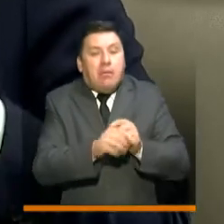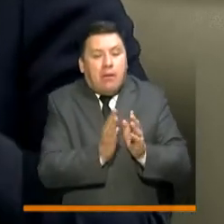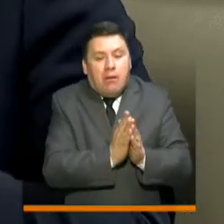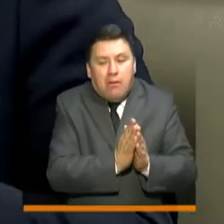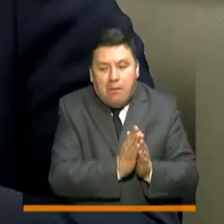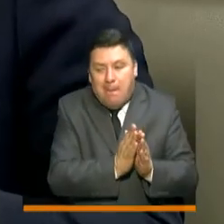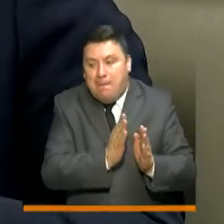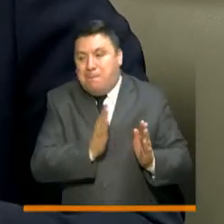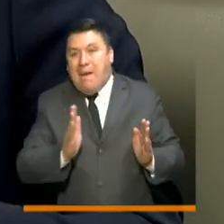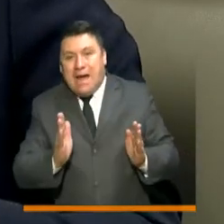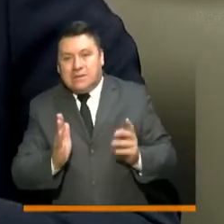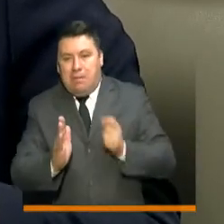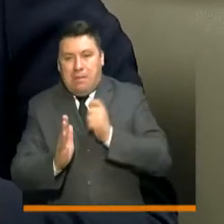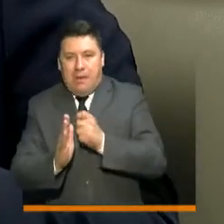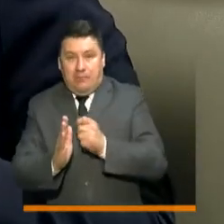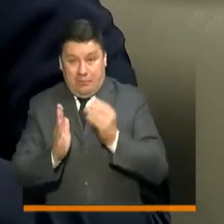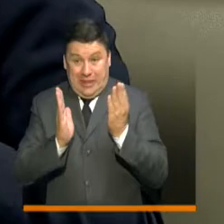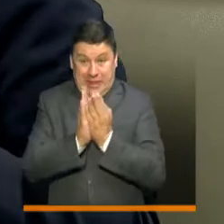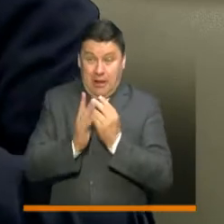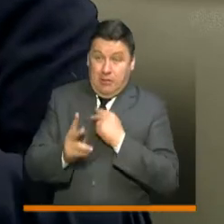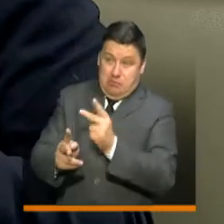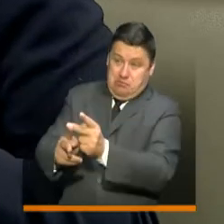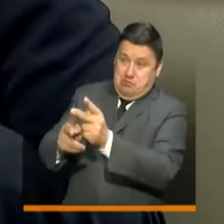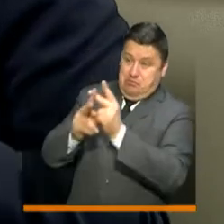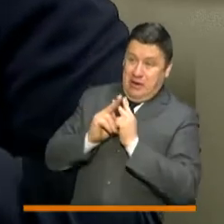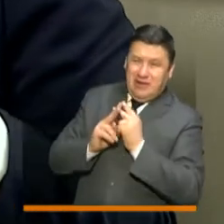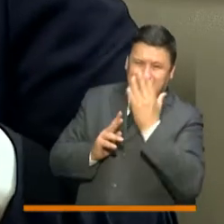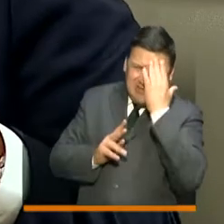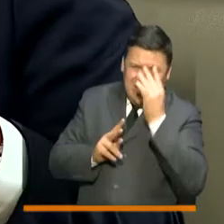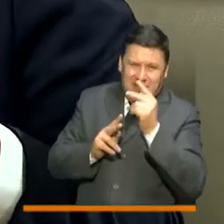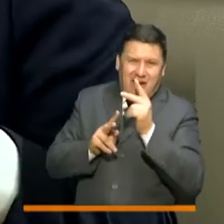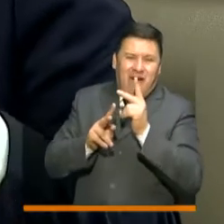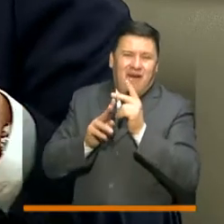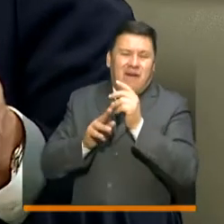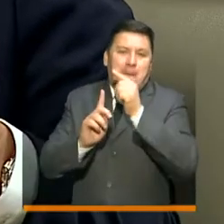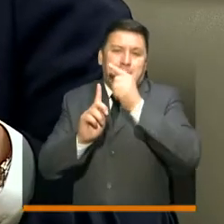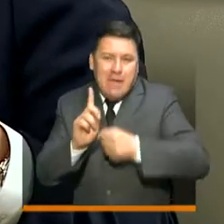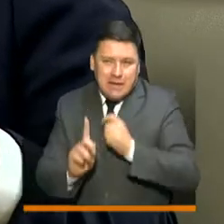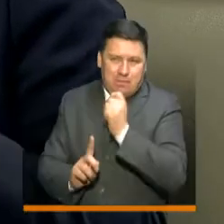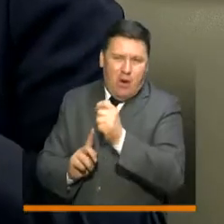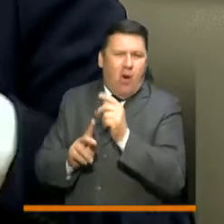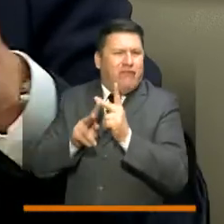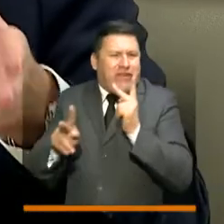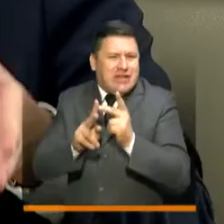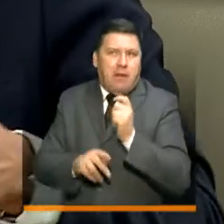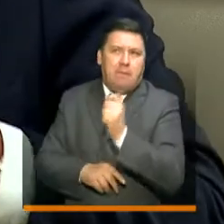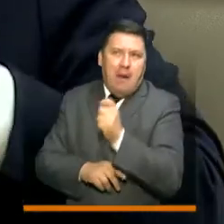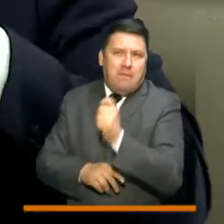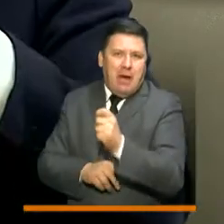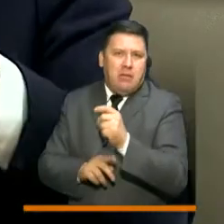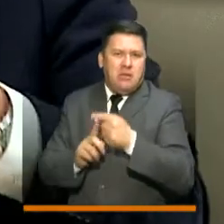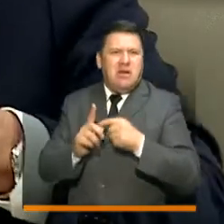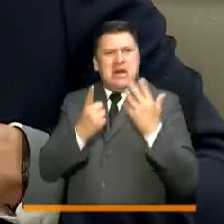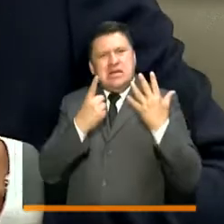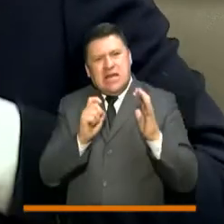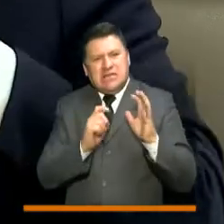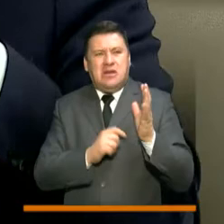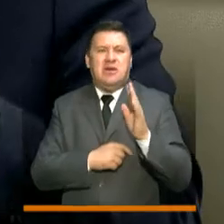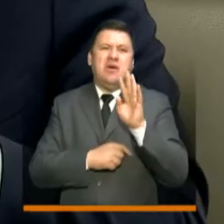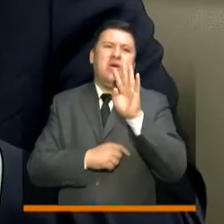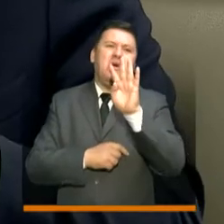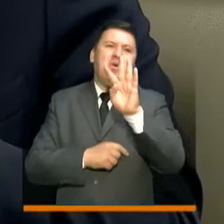cuando se genera el crédito educativo hay unas fechas o hay unos meses en los cuales deben hacer sus pagos 60 meses